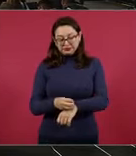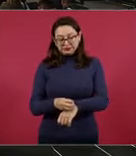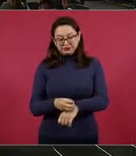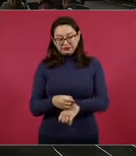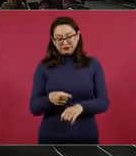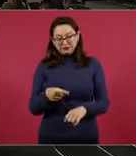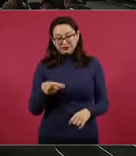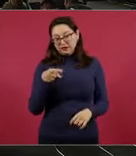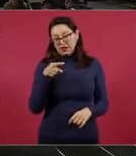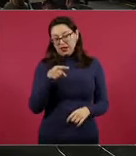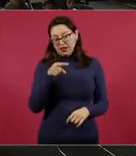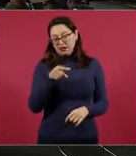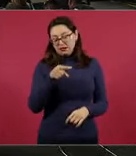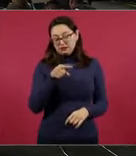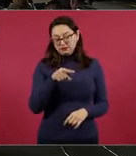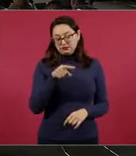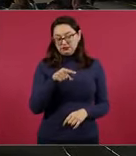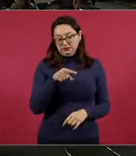de